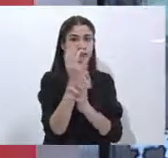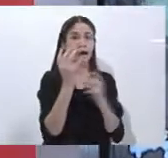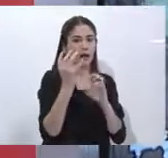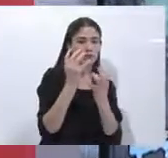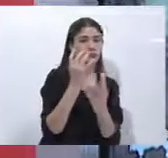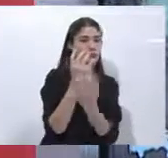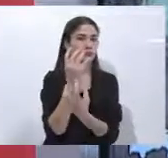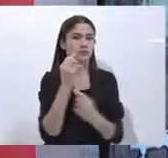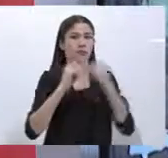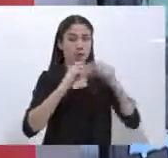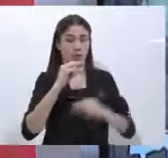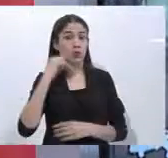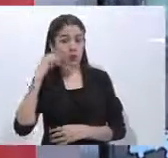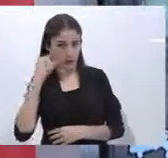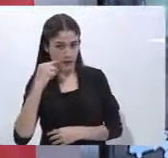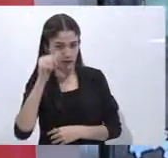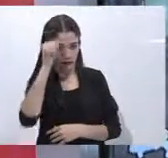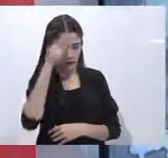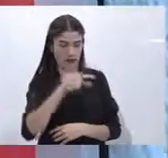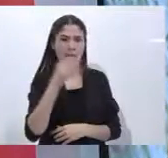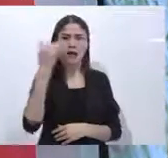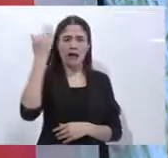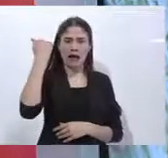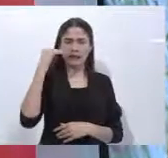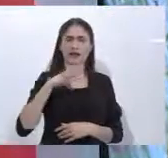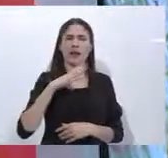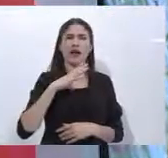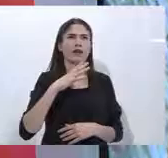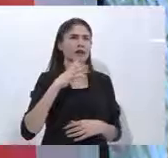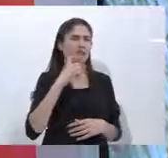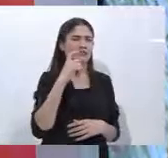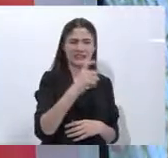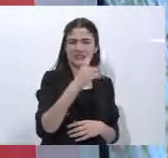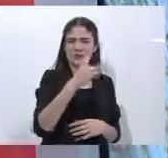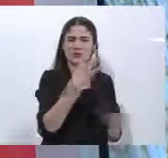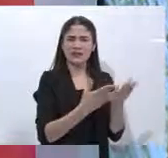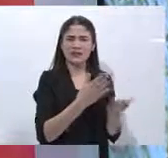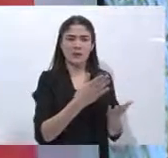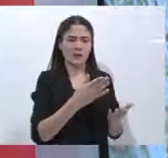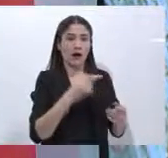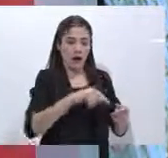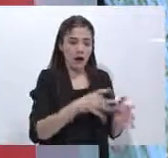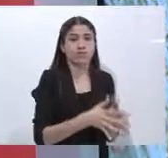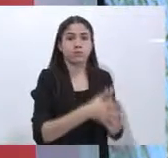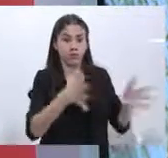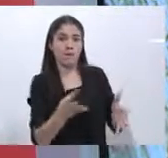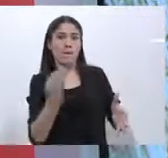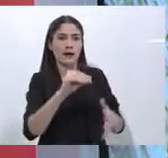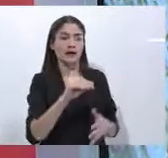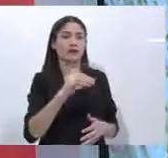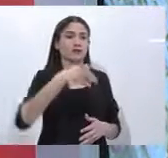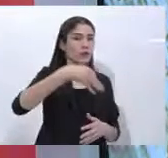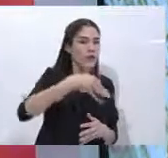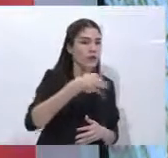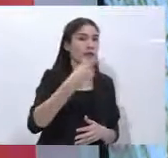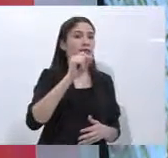planta hemos saltado a 789 inclusive 10 kilos entonces quiere decir que estamos estamos